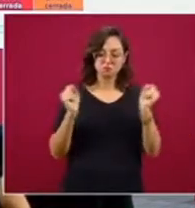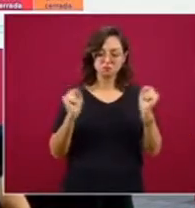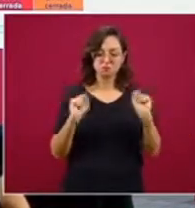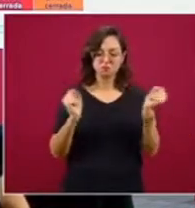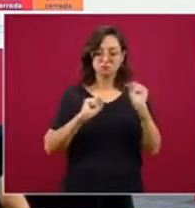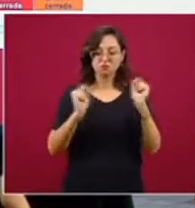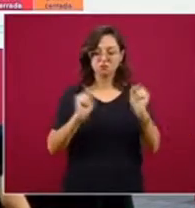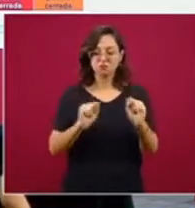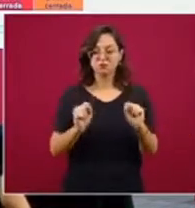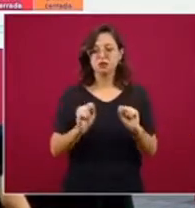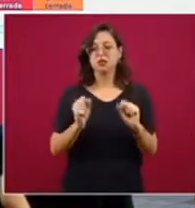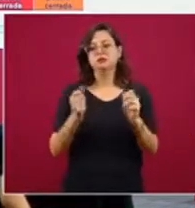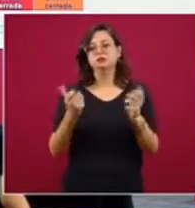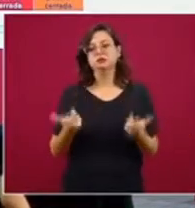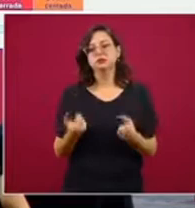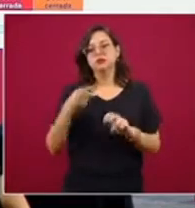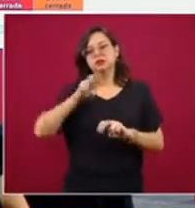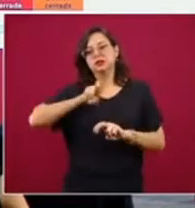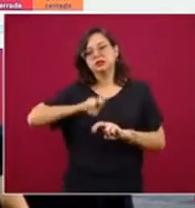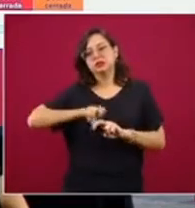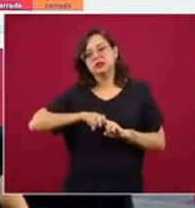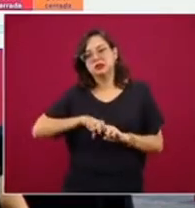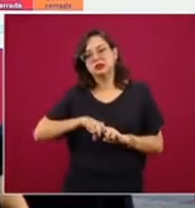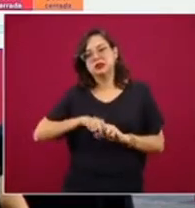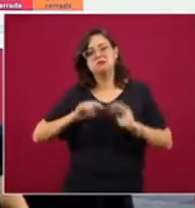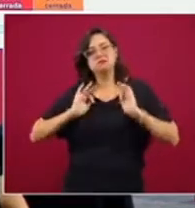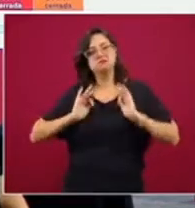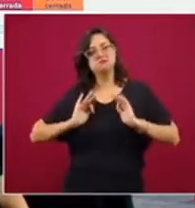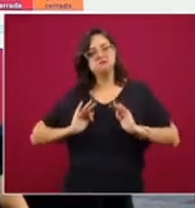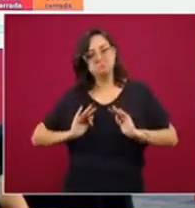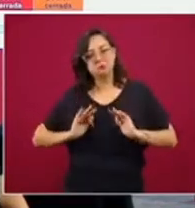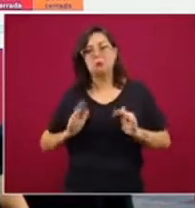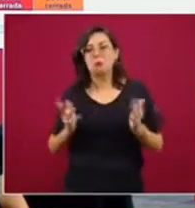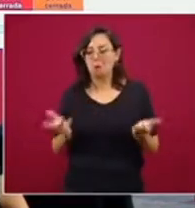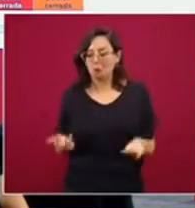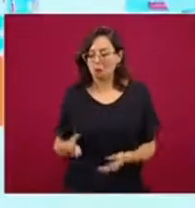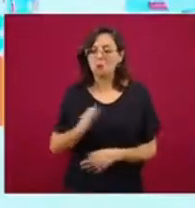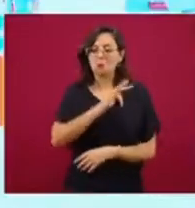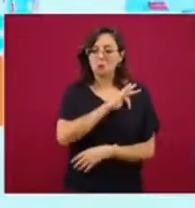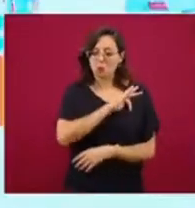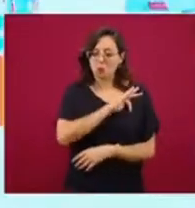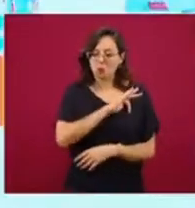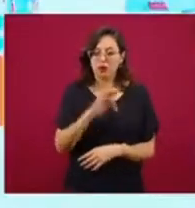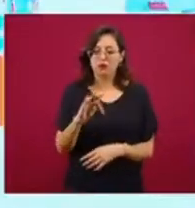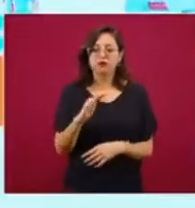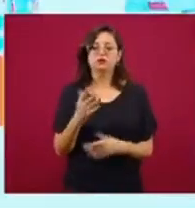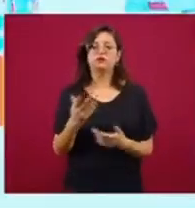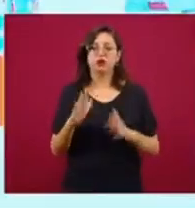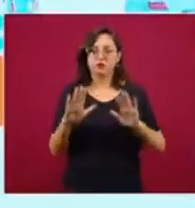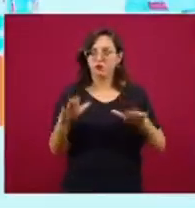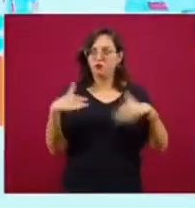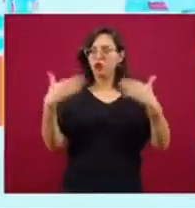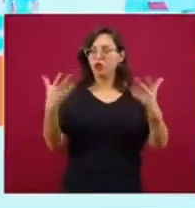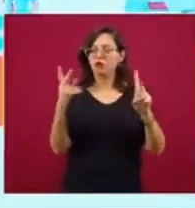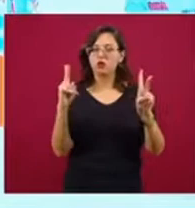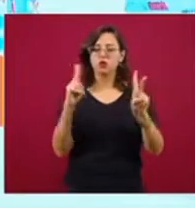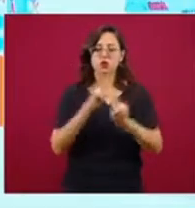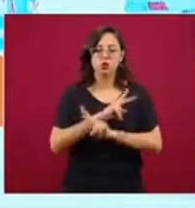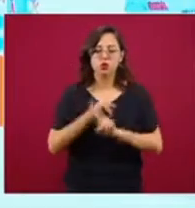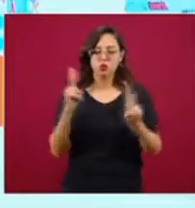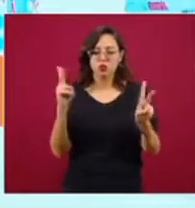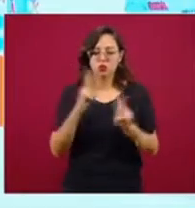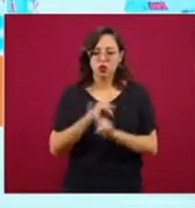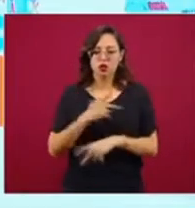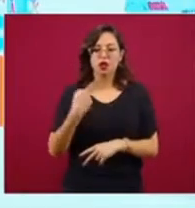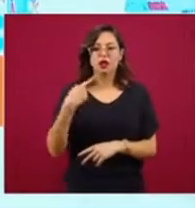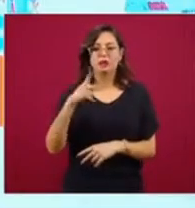al parque, el que quiere sentarse en una banca se sienta en una banca, para ya tener actividades al aire libre. Pero si